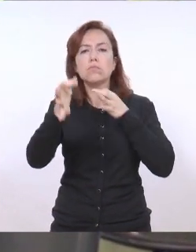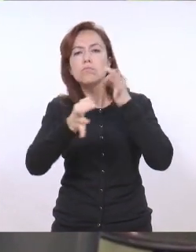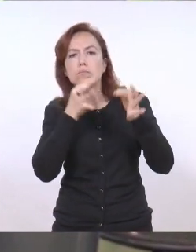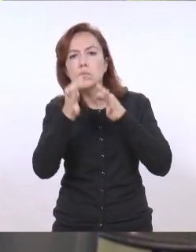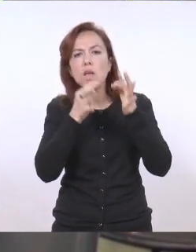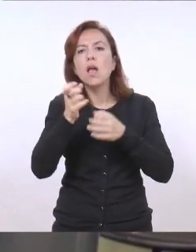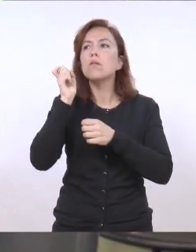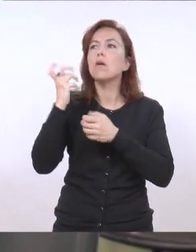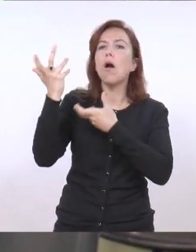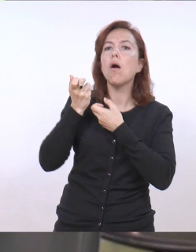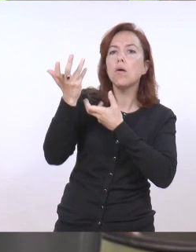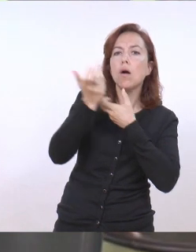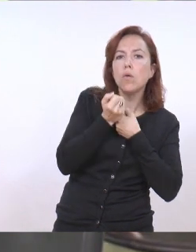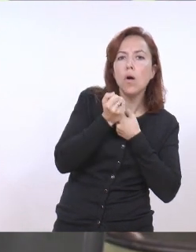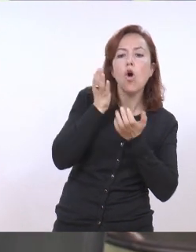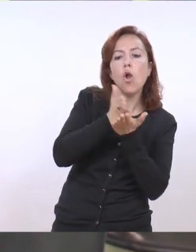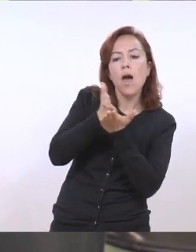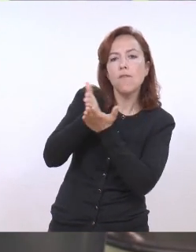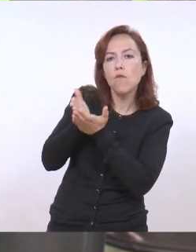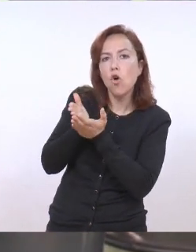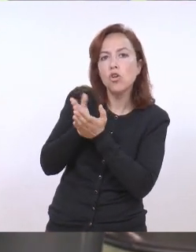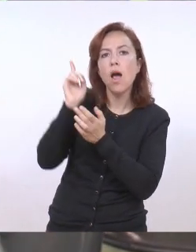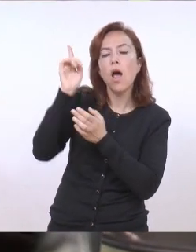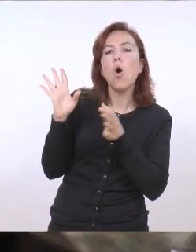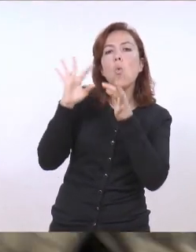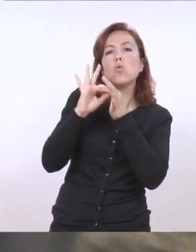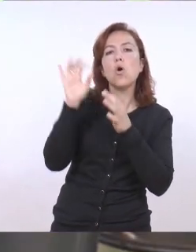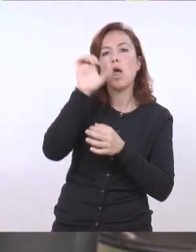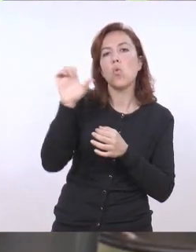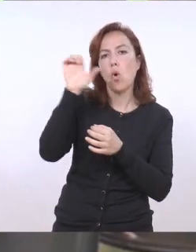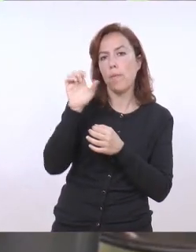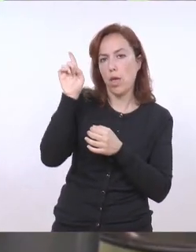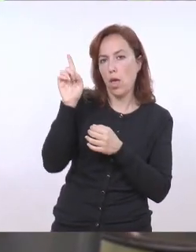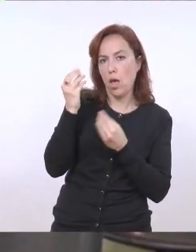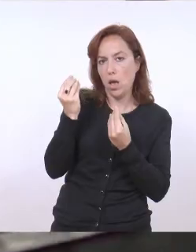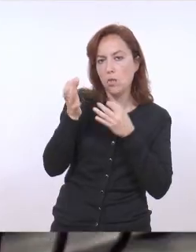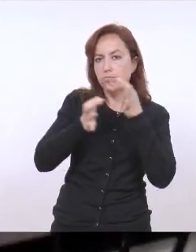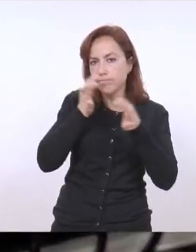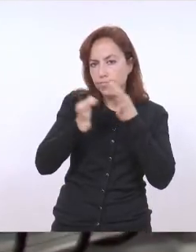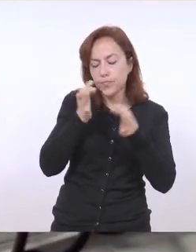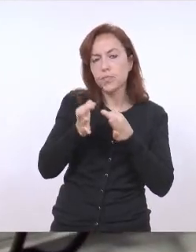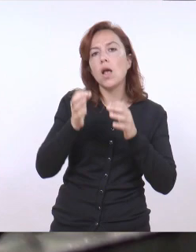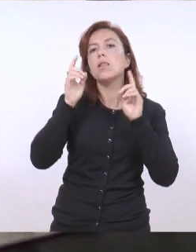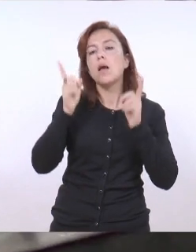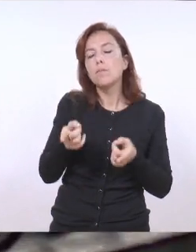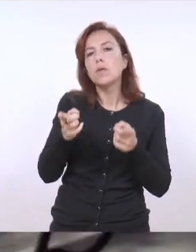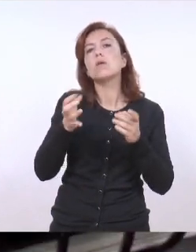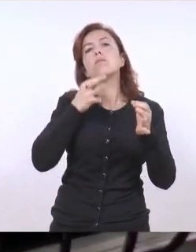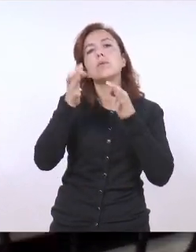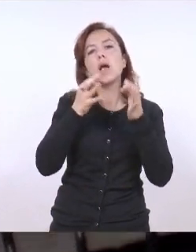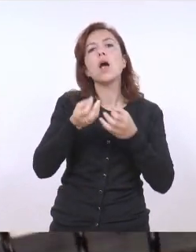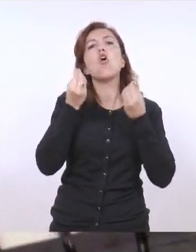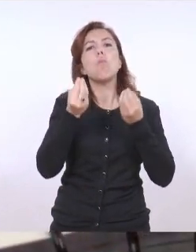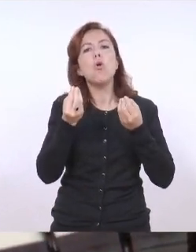Explicaremos también los órganos de colaboración y coordinación que existen en la Unión Europea en esta materia. Trataremos